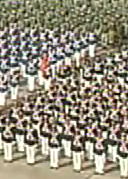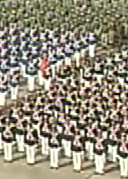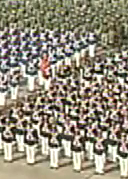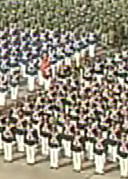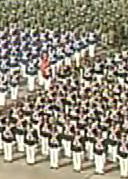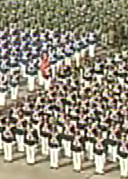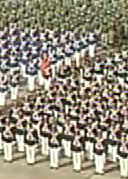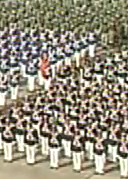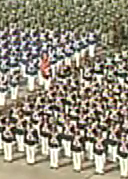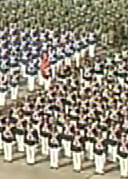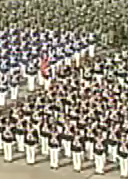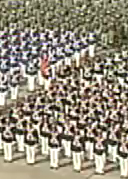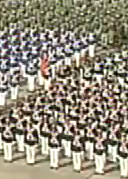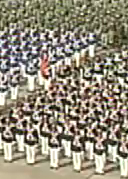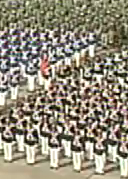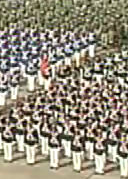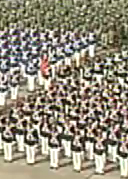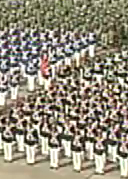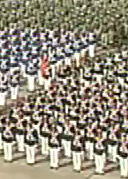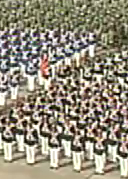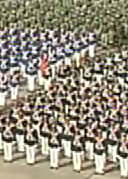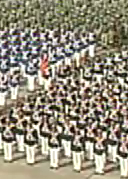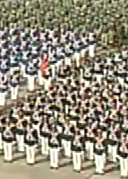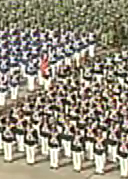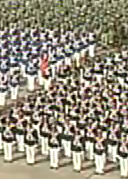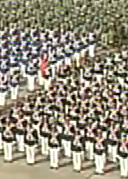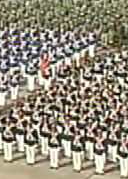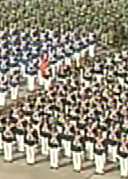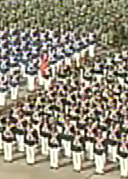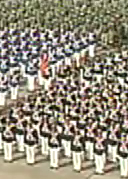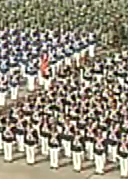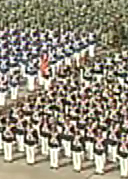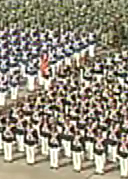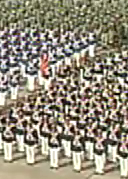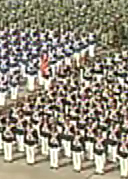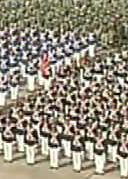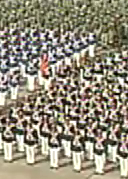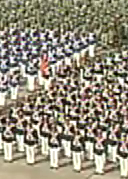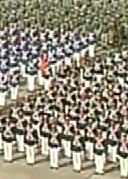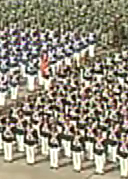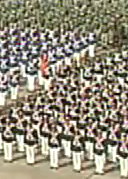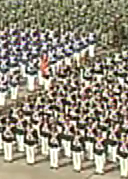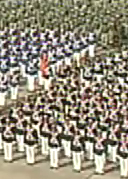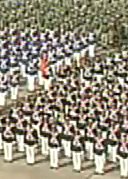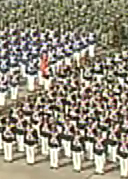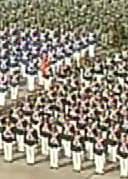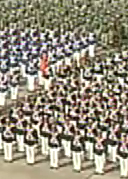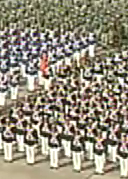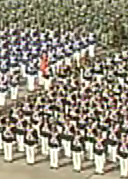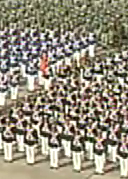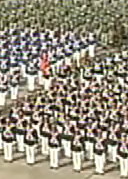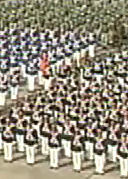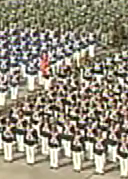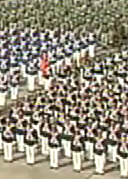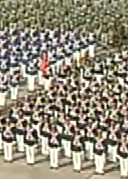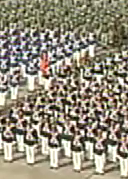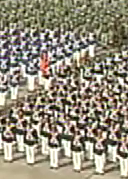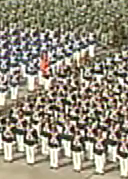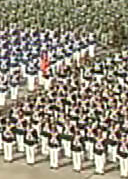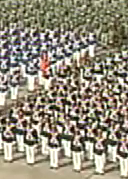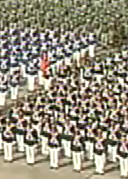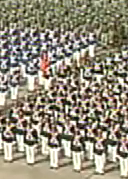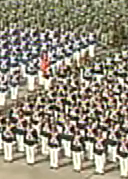Nos honra la presencia de ustedes, señores presidentes, primeros ministros y altos